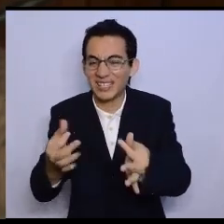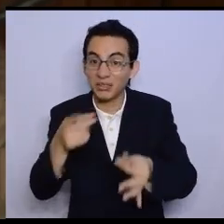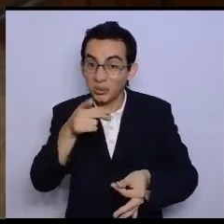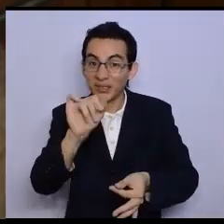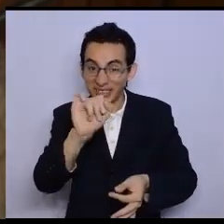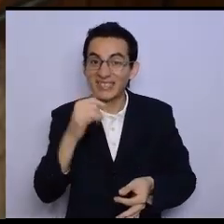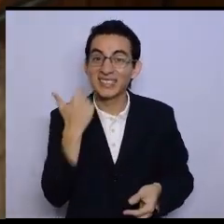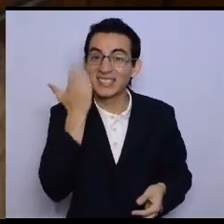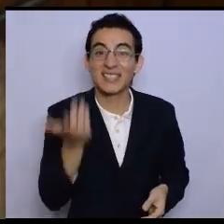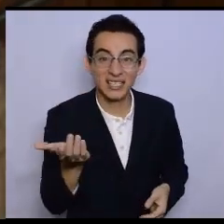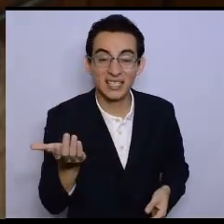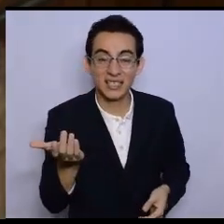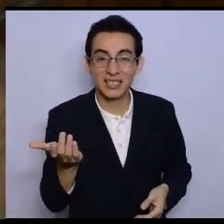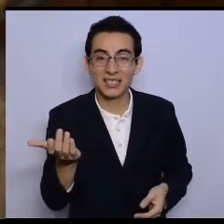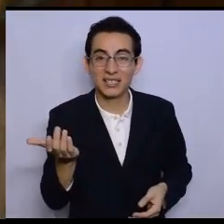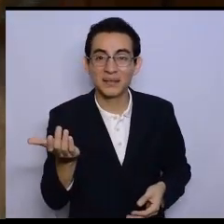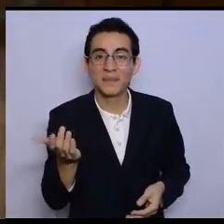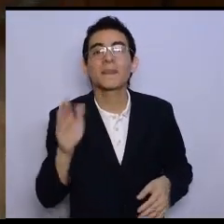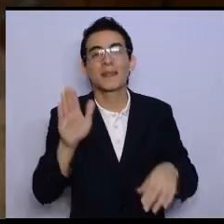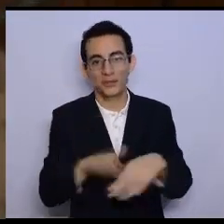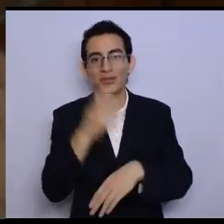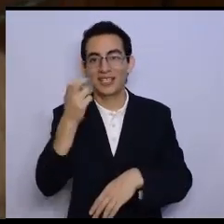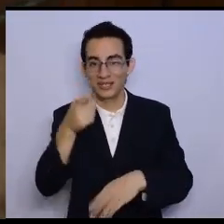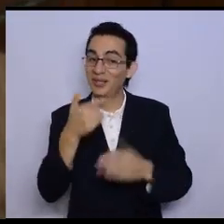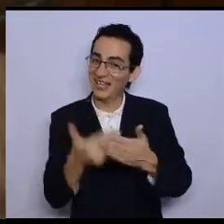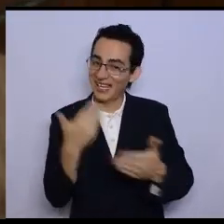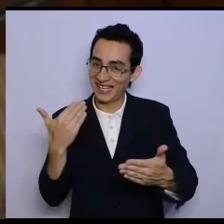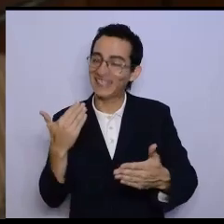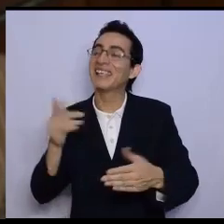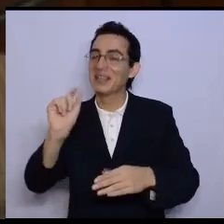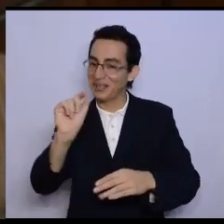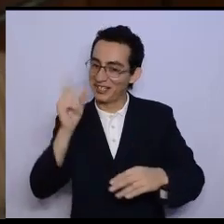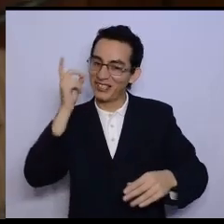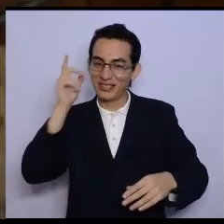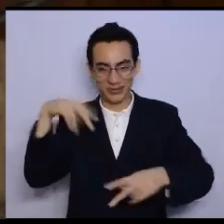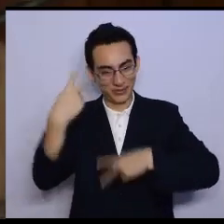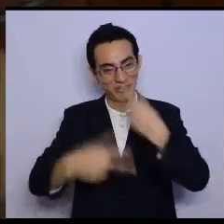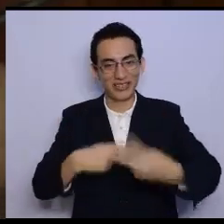¿Seguros? Entonces, ¿están listos para que el fuego arrecie?